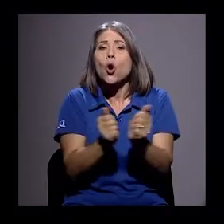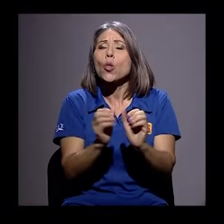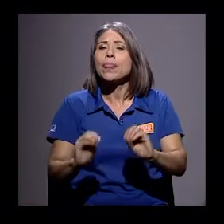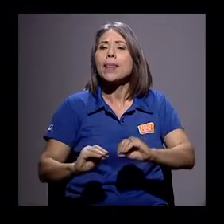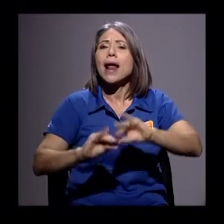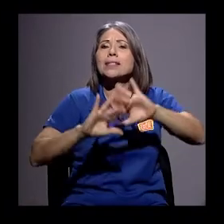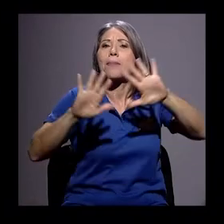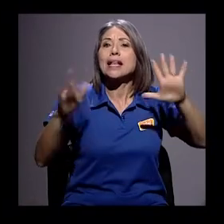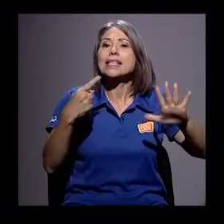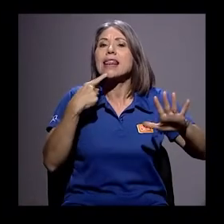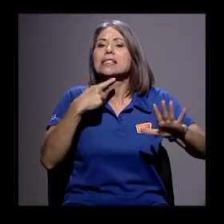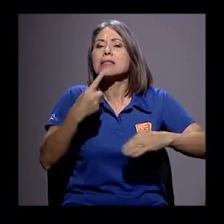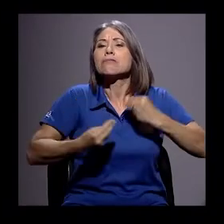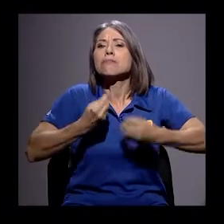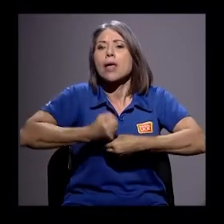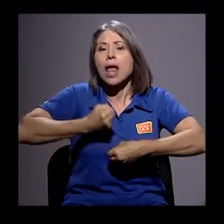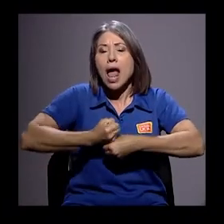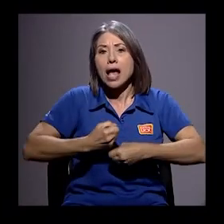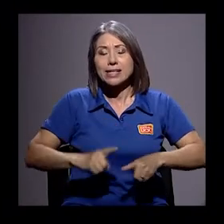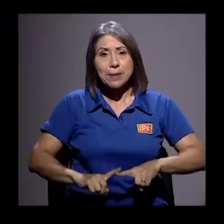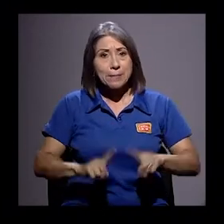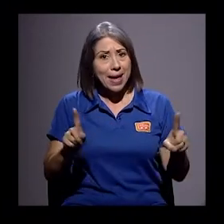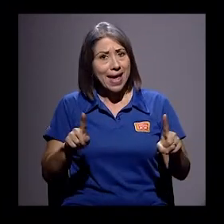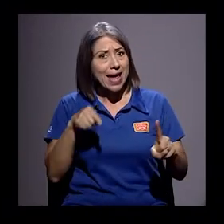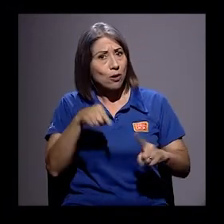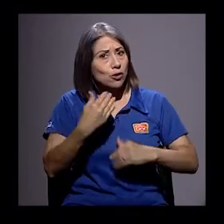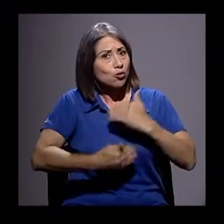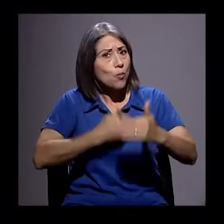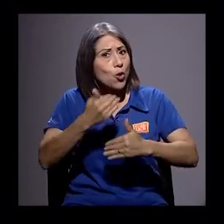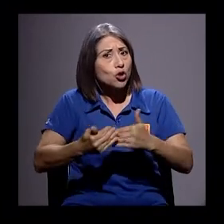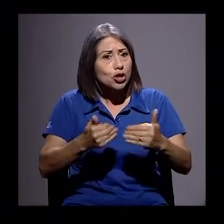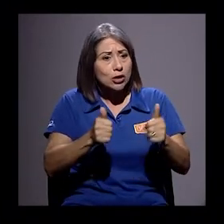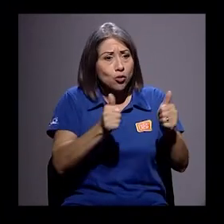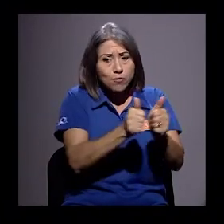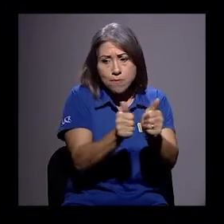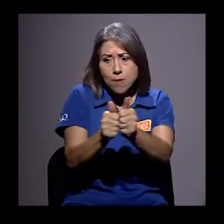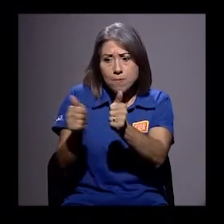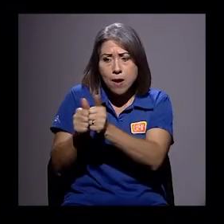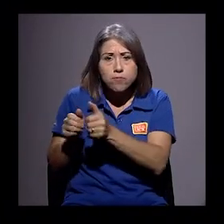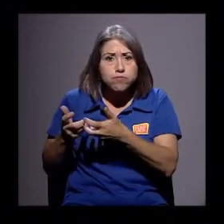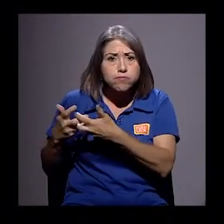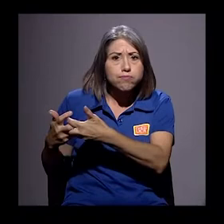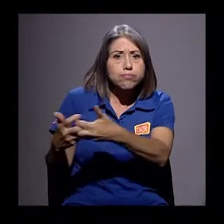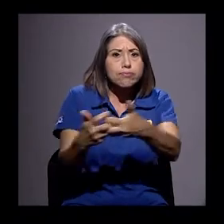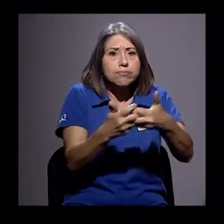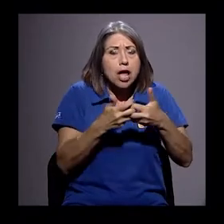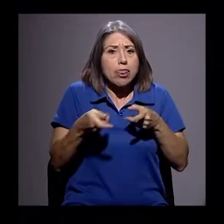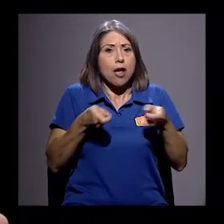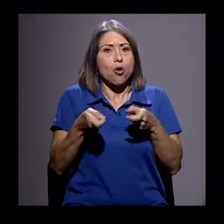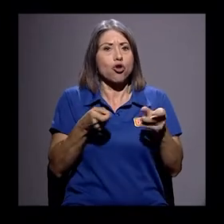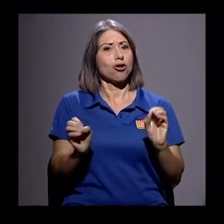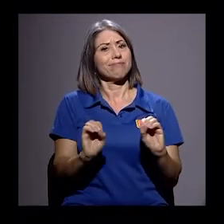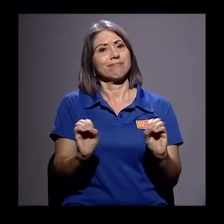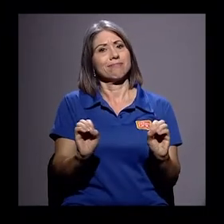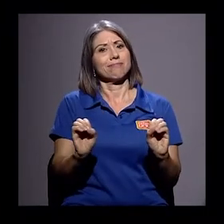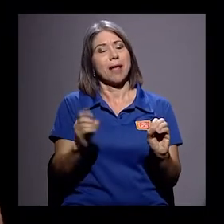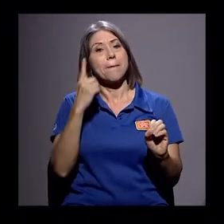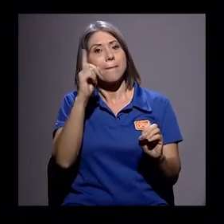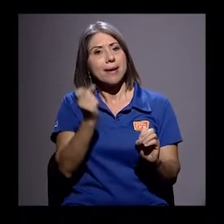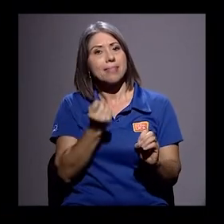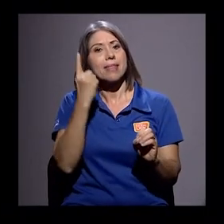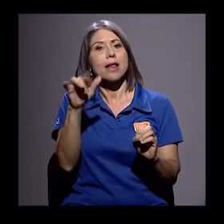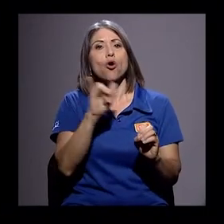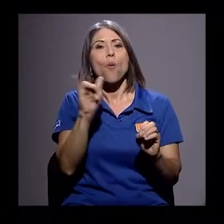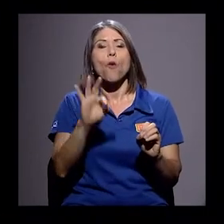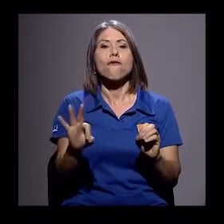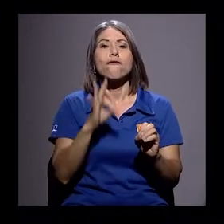hacen pero obviamente no lleva un proceso mancomunado de control y que esto se interprete como un mecanismo de